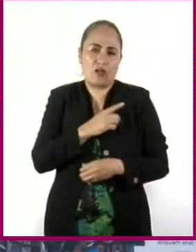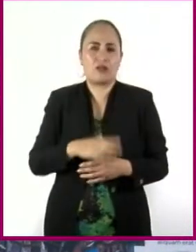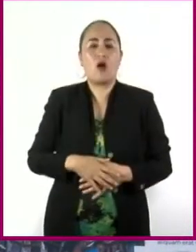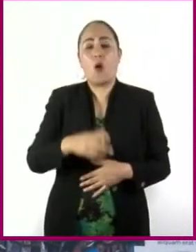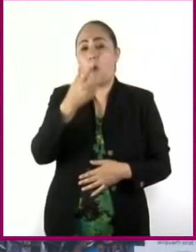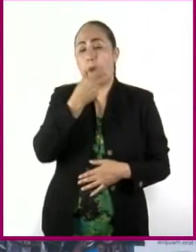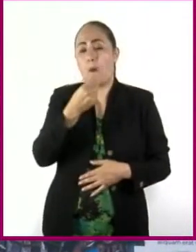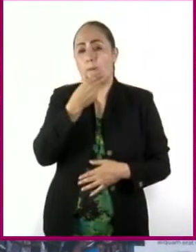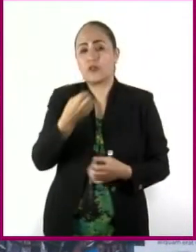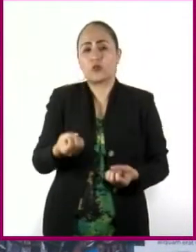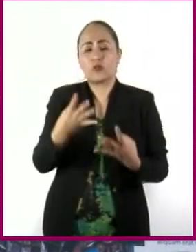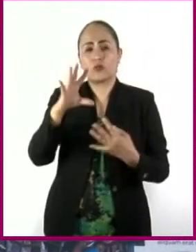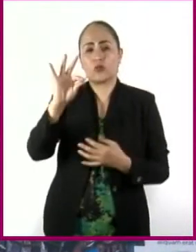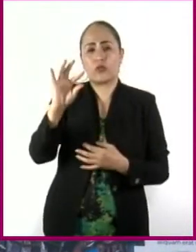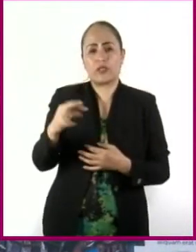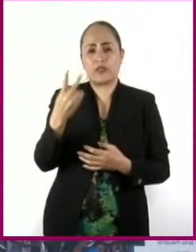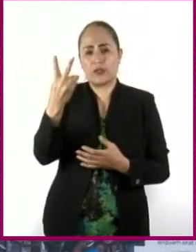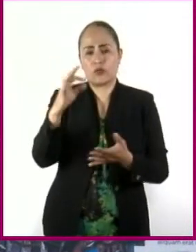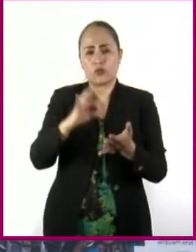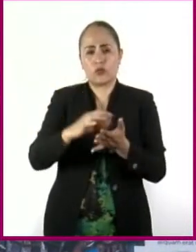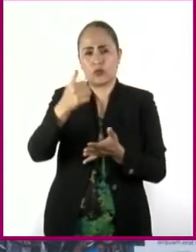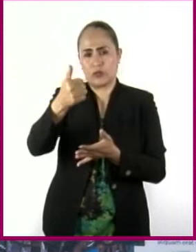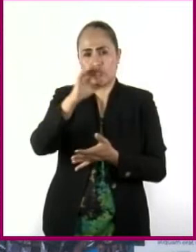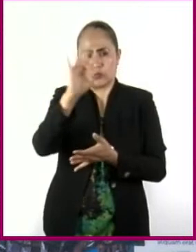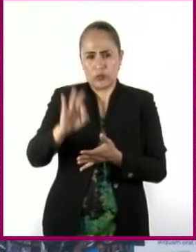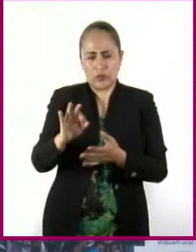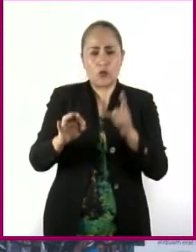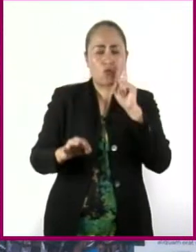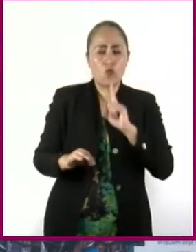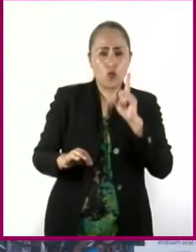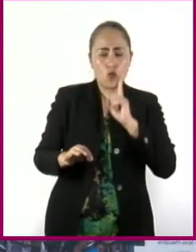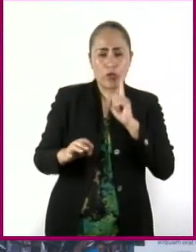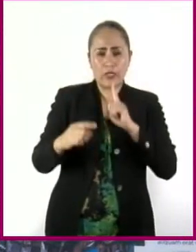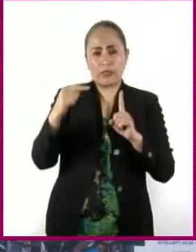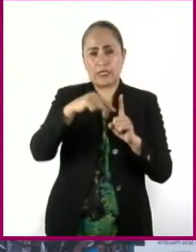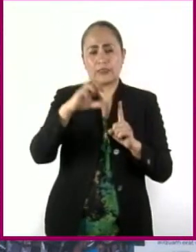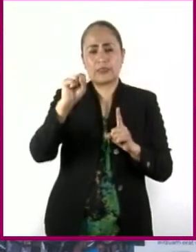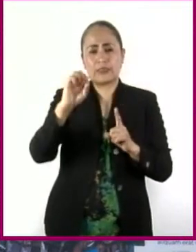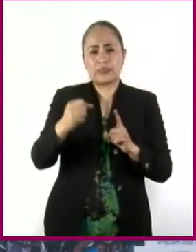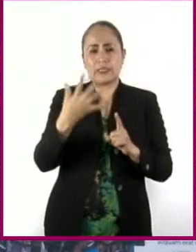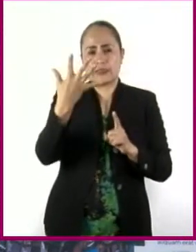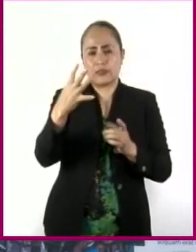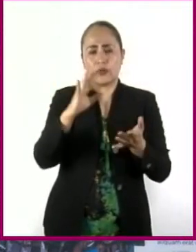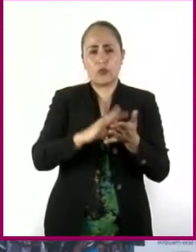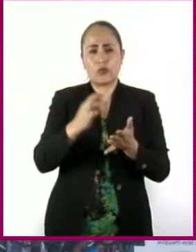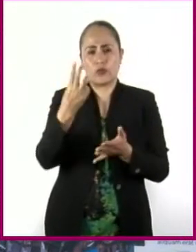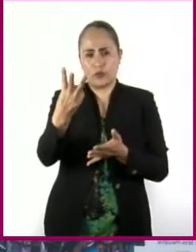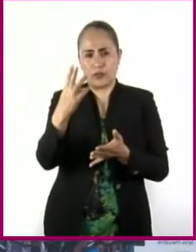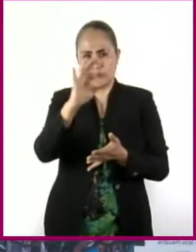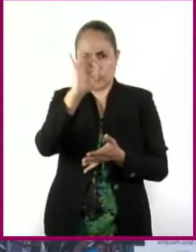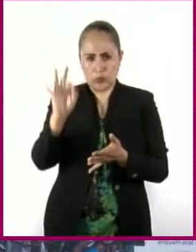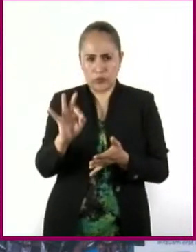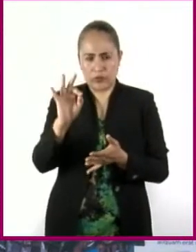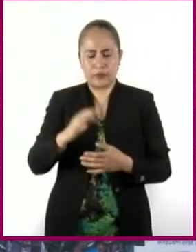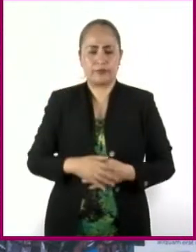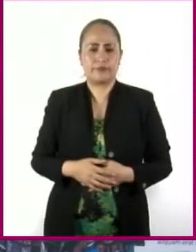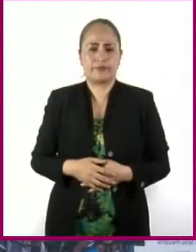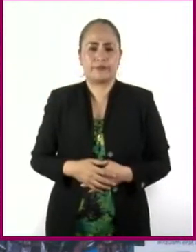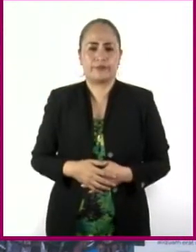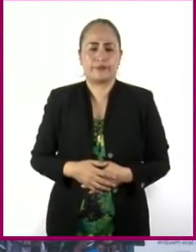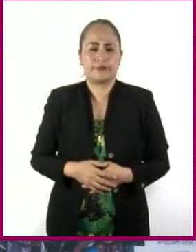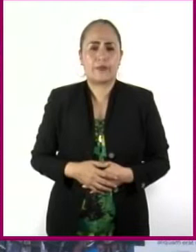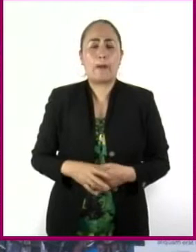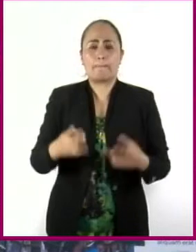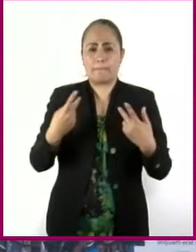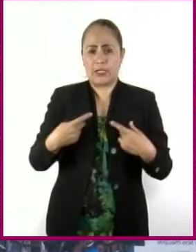de hombres es de 42.6% y de mujeres el 65.3%. En el caso de